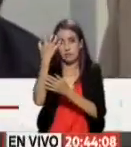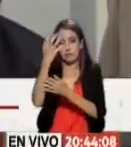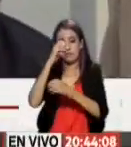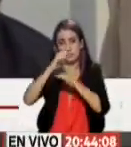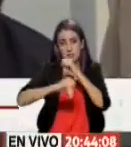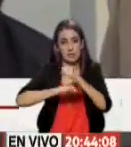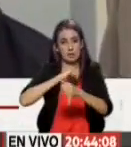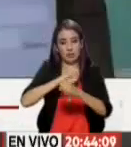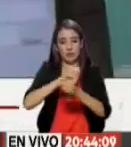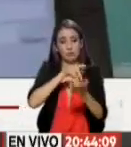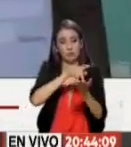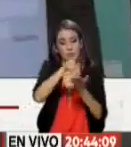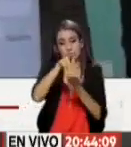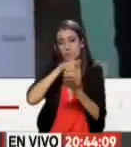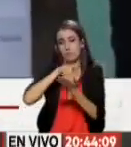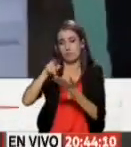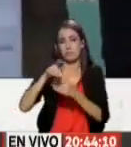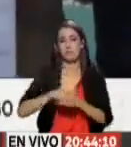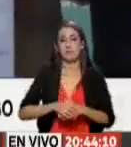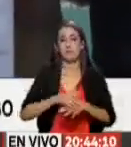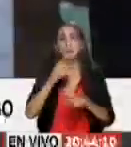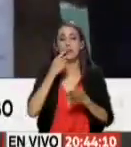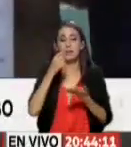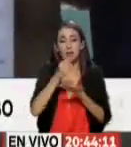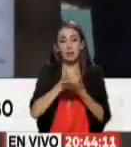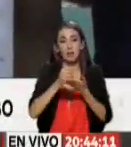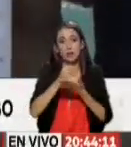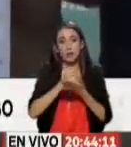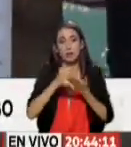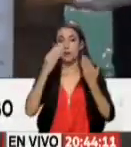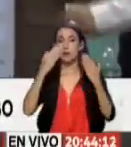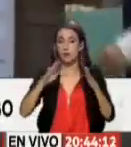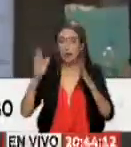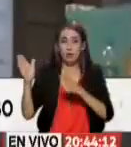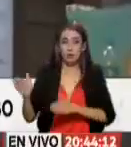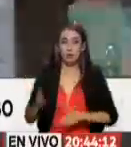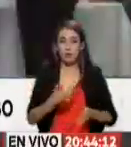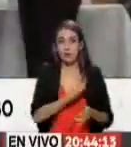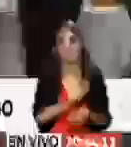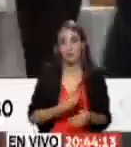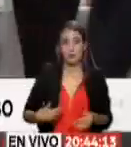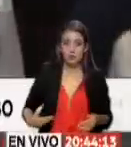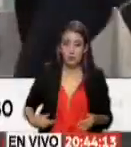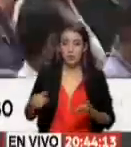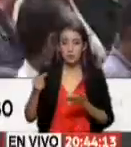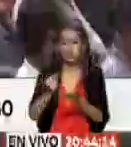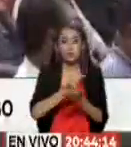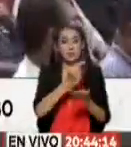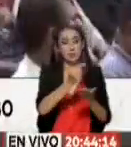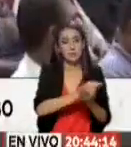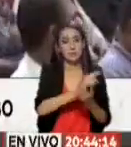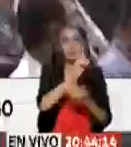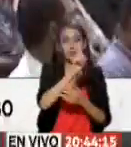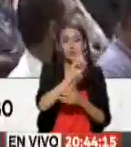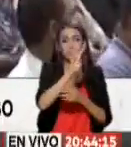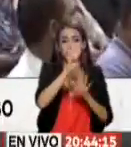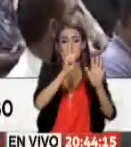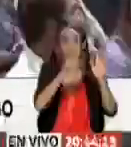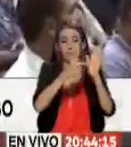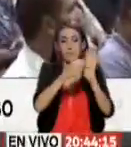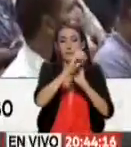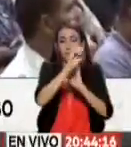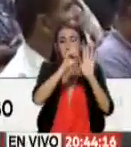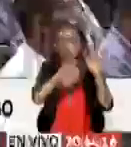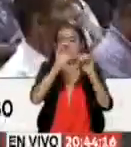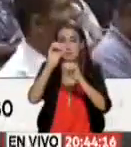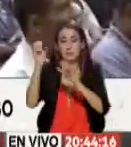años. Plazos. En la provincia de El Oro, en este periodo presidencial, se financiaron más de 9,605 proyectos